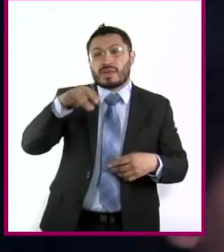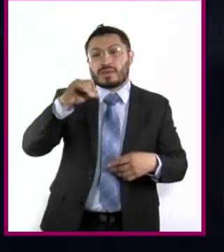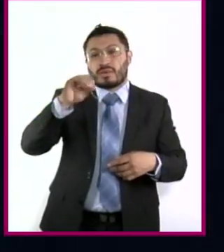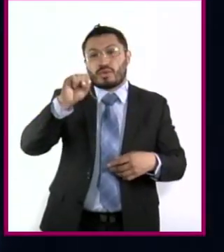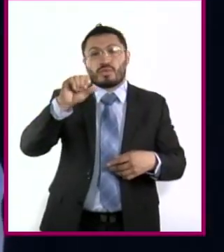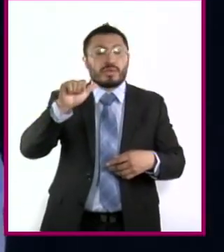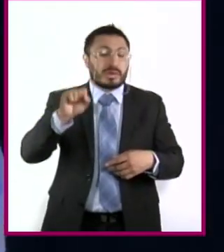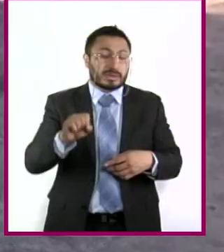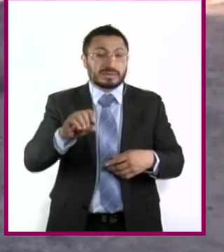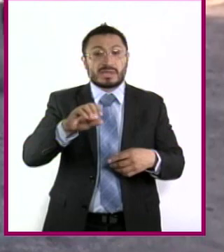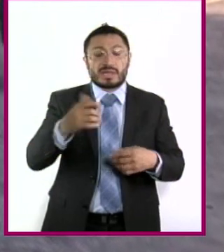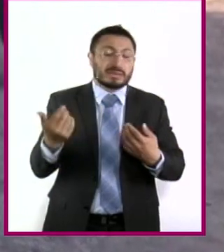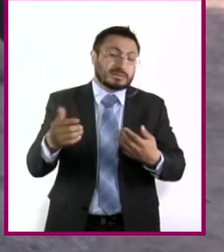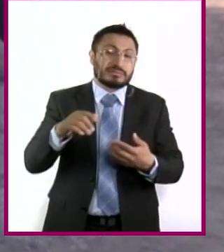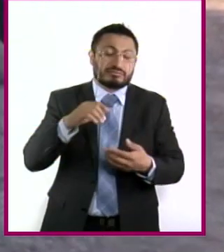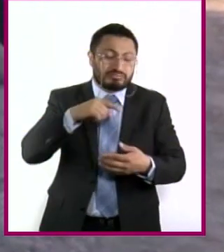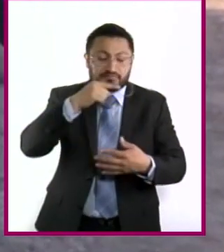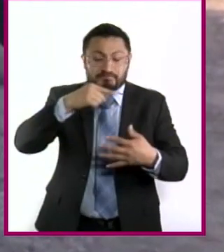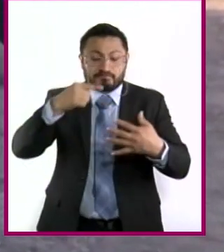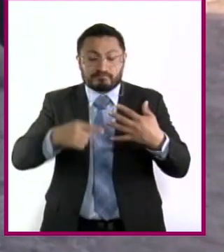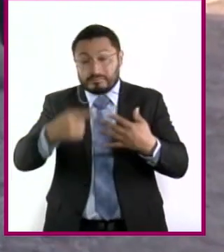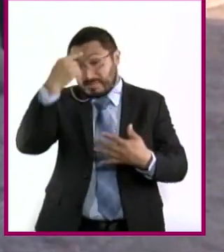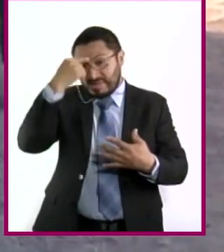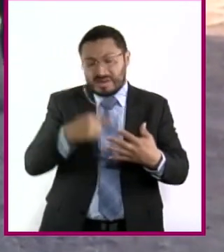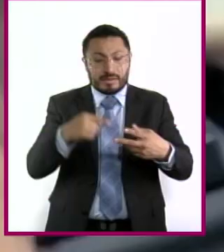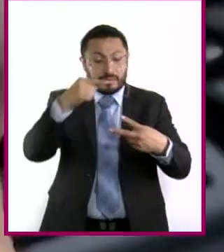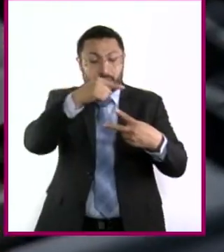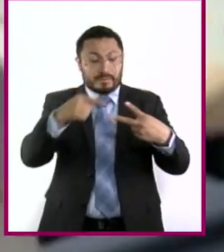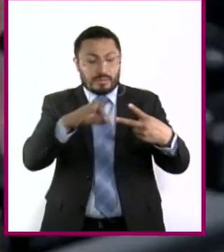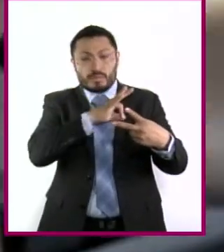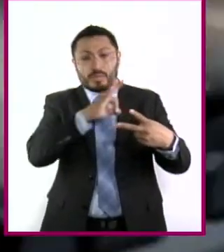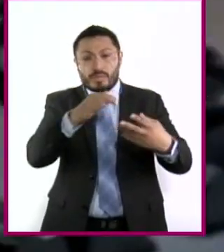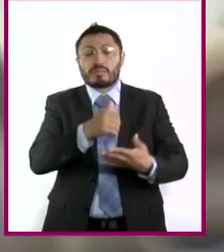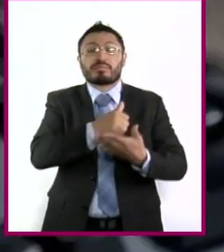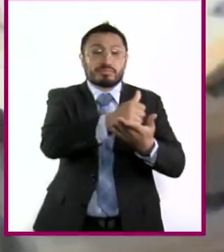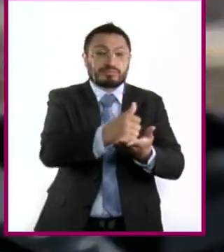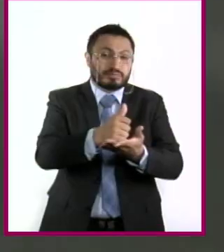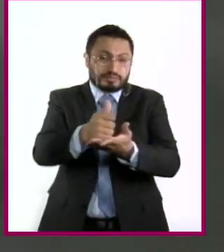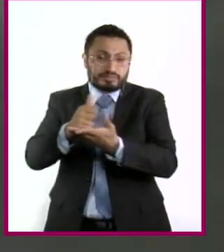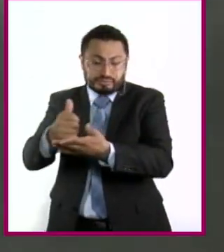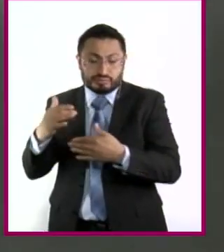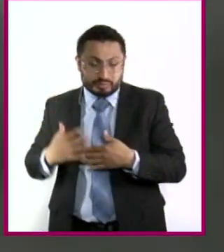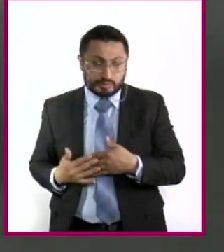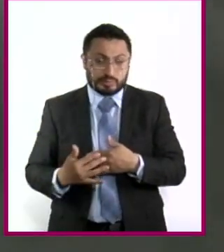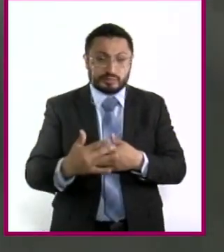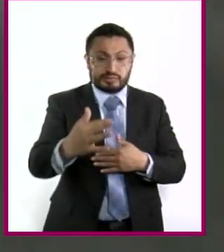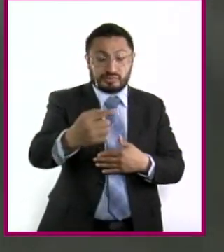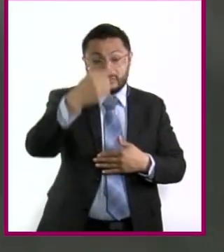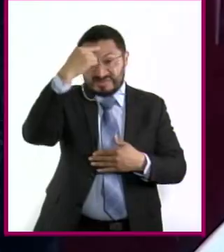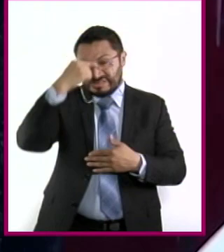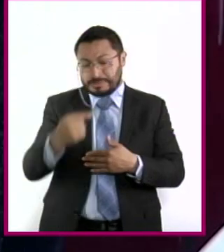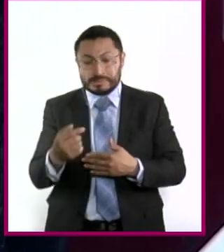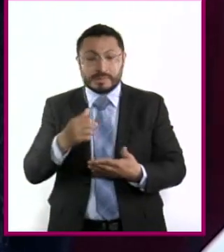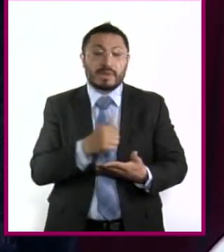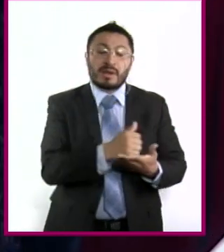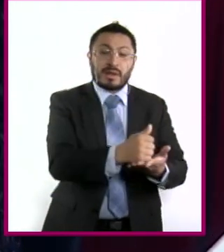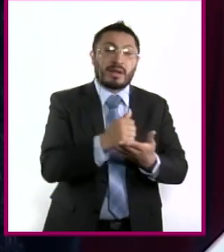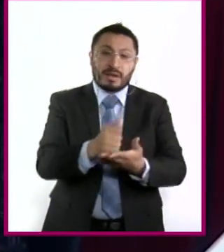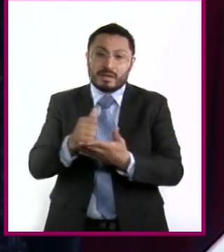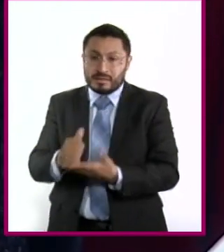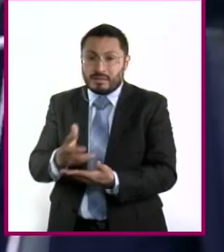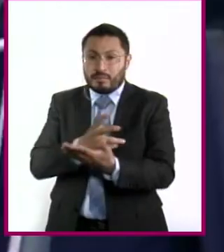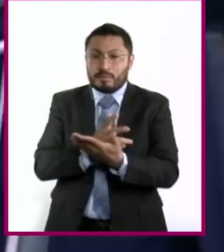día. Entonces me parece que esas dos herramientas podrían plantearse hacia adelante como consecuencia de lo que nos deje la crisis